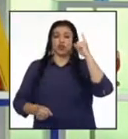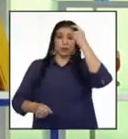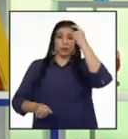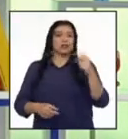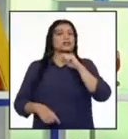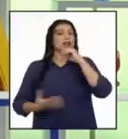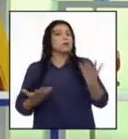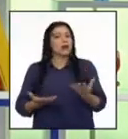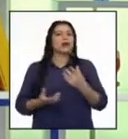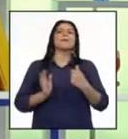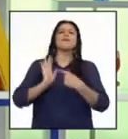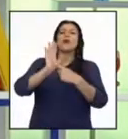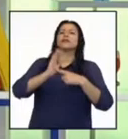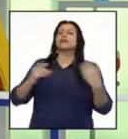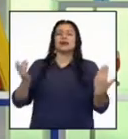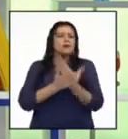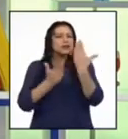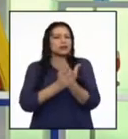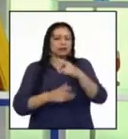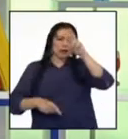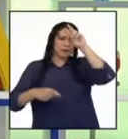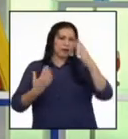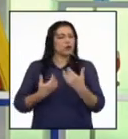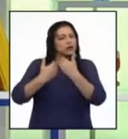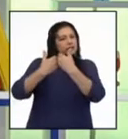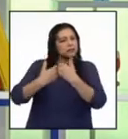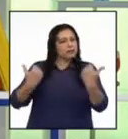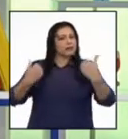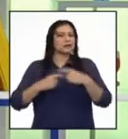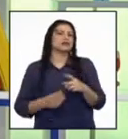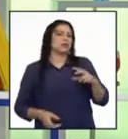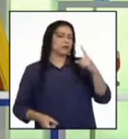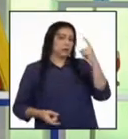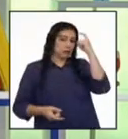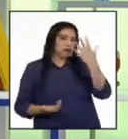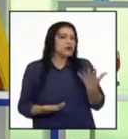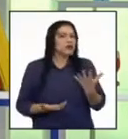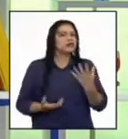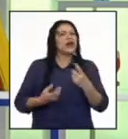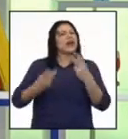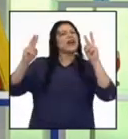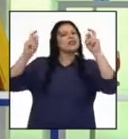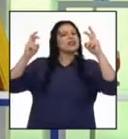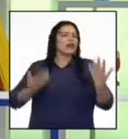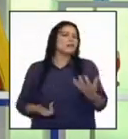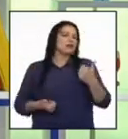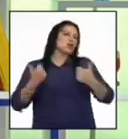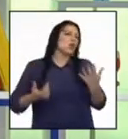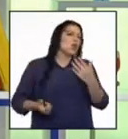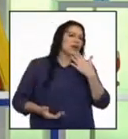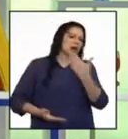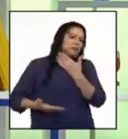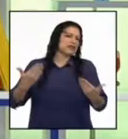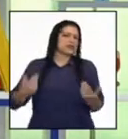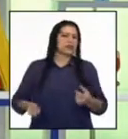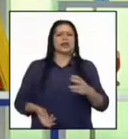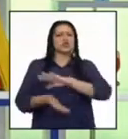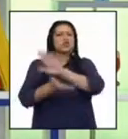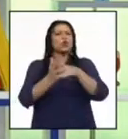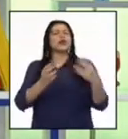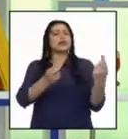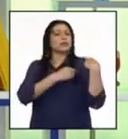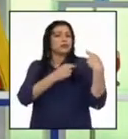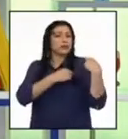la sociedad moderna peruana expresada en la separación de la esfera pública, asuntos públicos o Estado a cargo de los varones, y